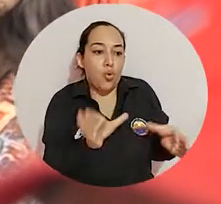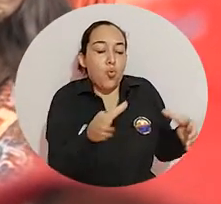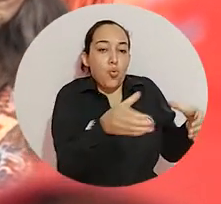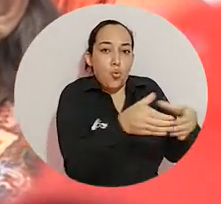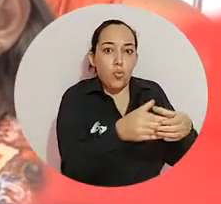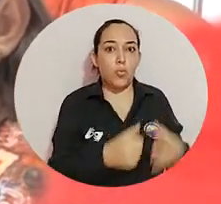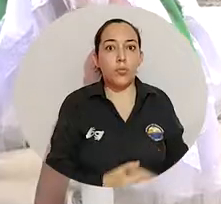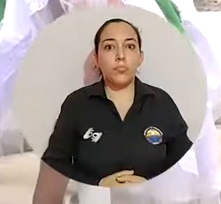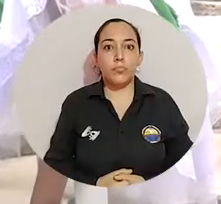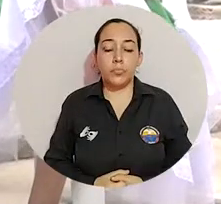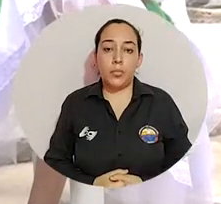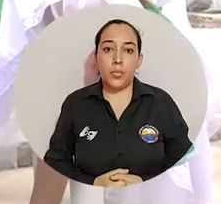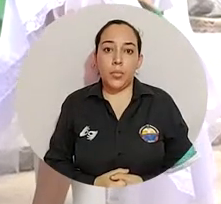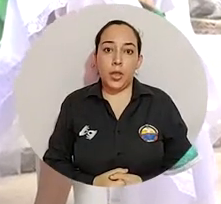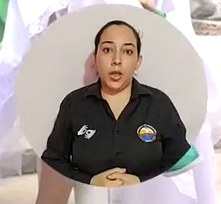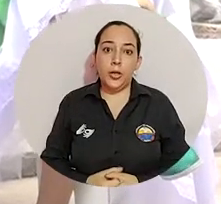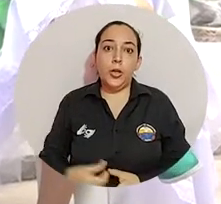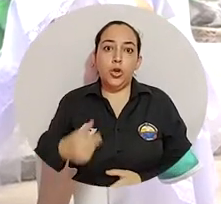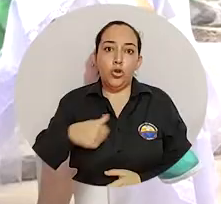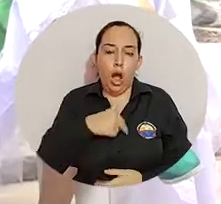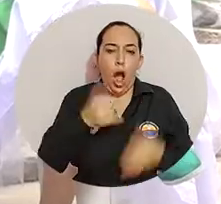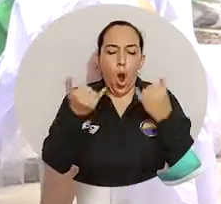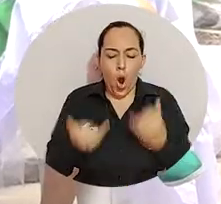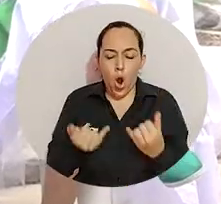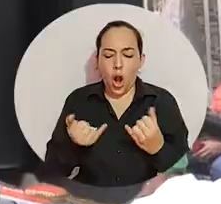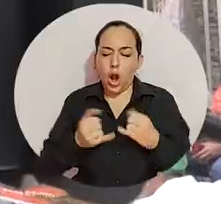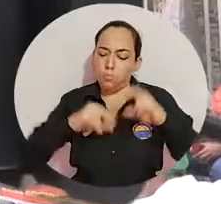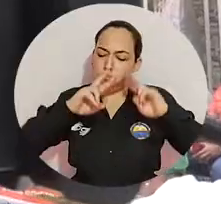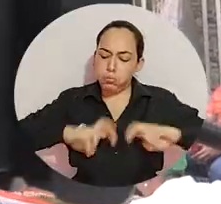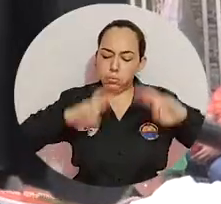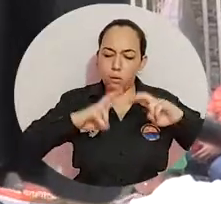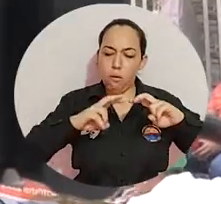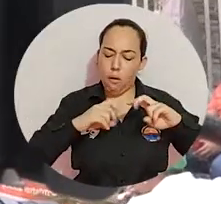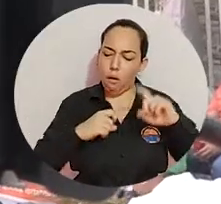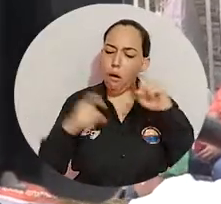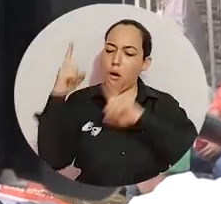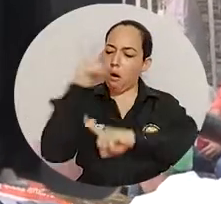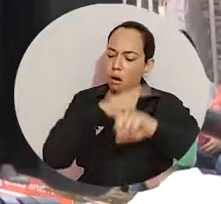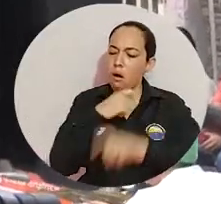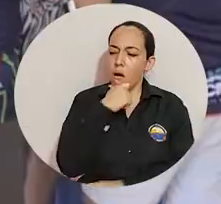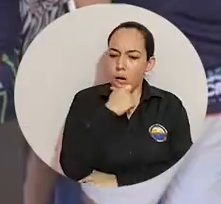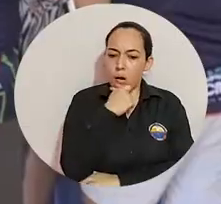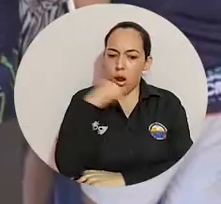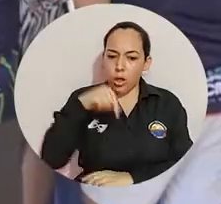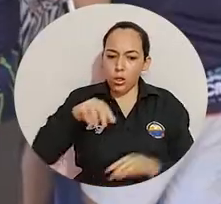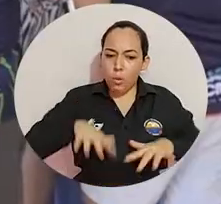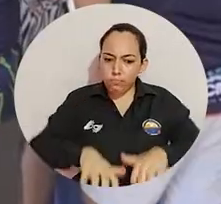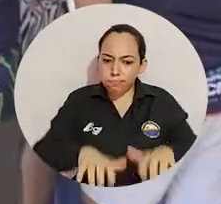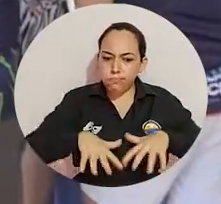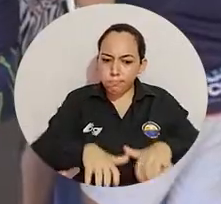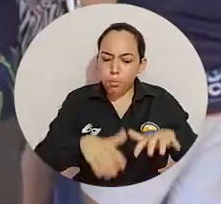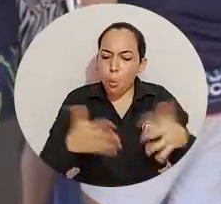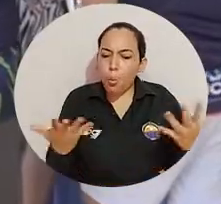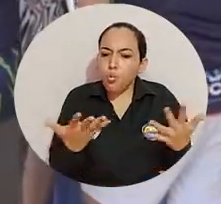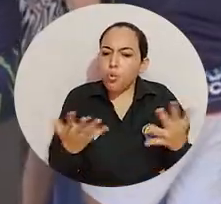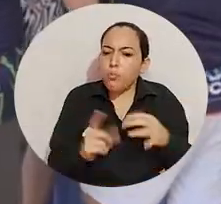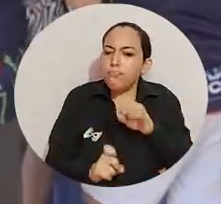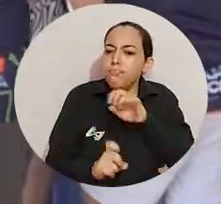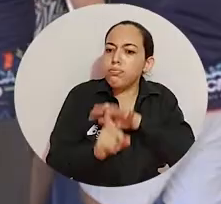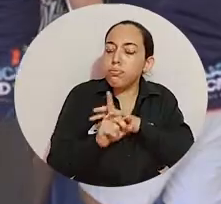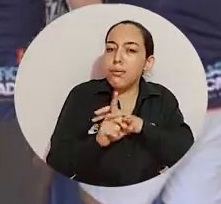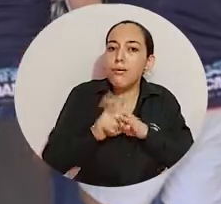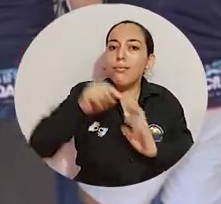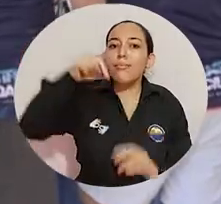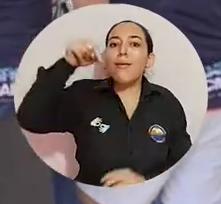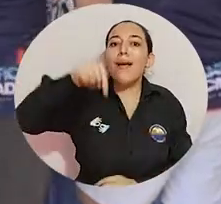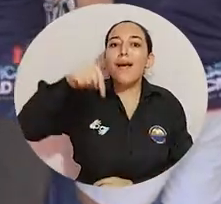población. En el trabajo que hicimos ahorita de investigación, pues llegamos a la conclusión de que este bollo nació de las señoras